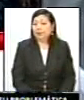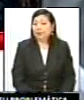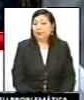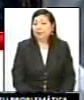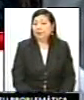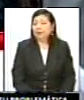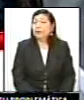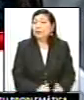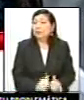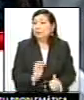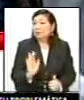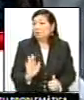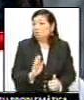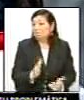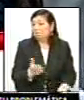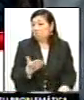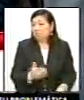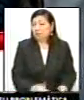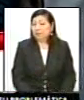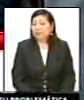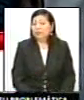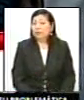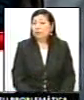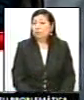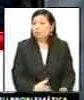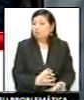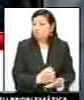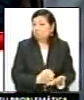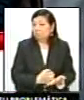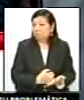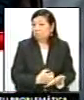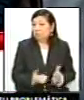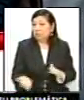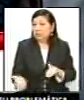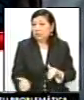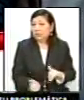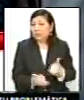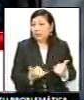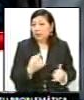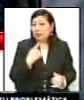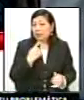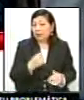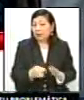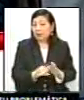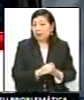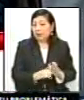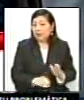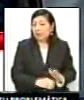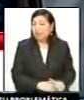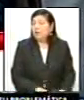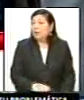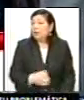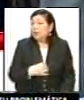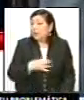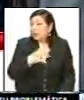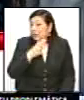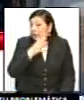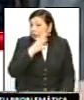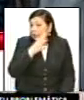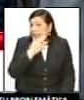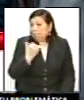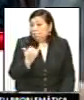y con ello simplemente por sustracción de la materia ser archivados estas denuncias constitucionales. No sé si eso